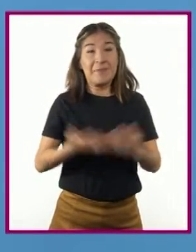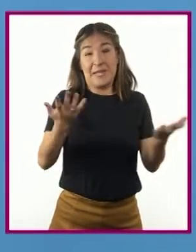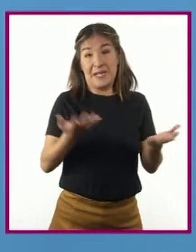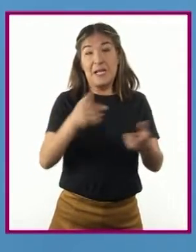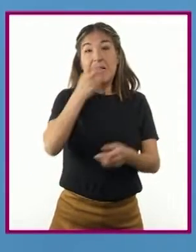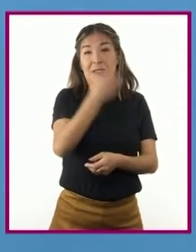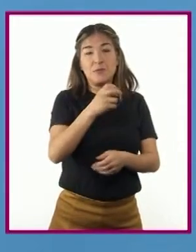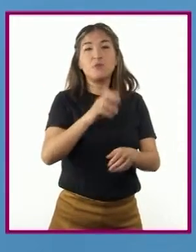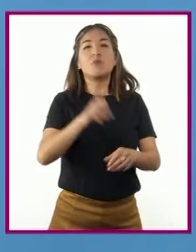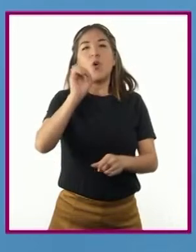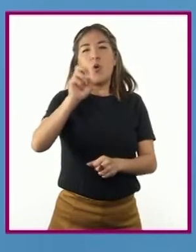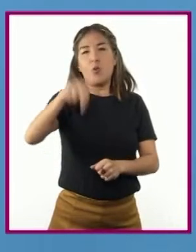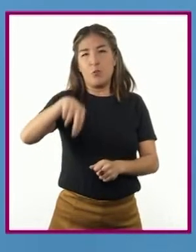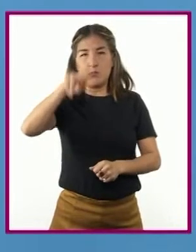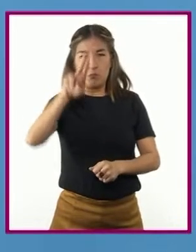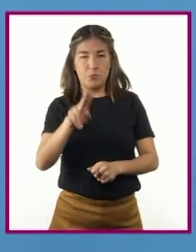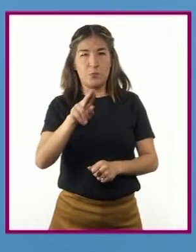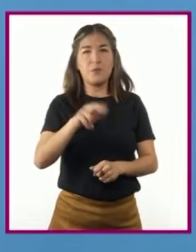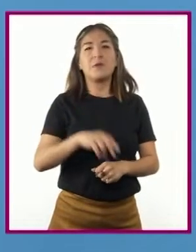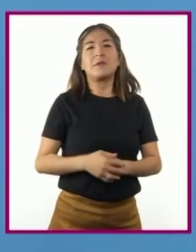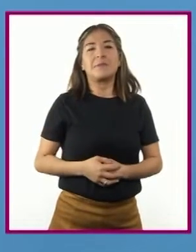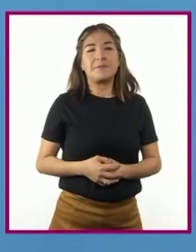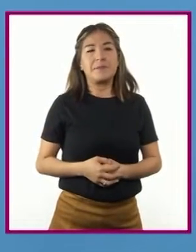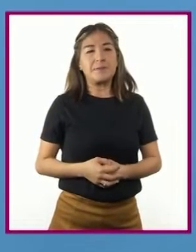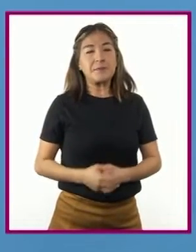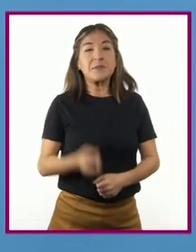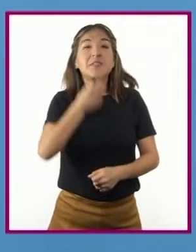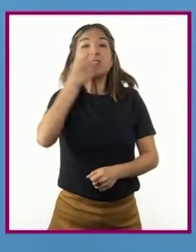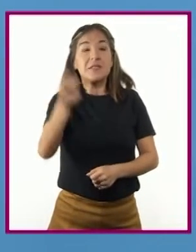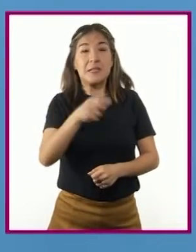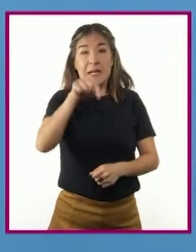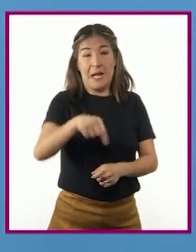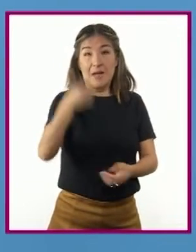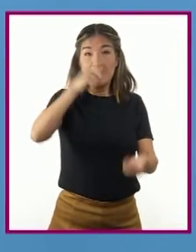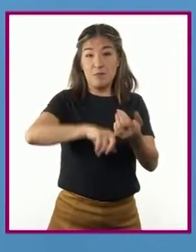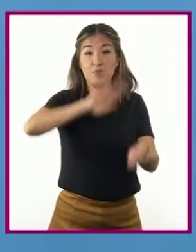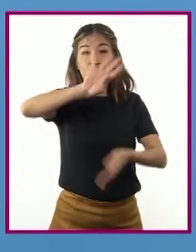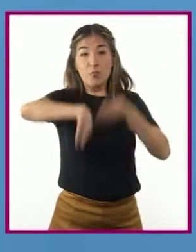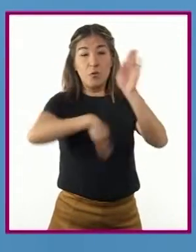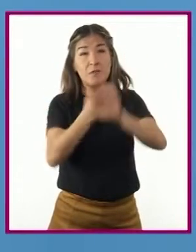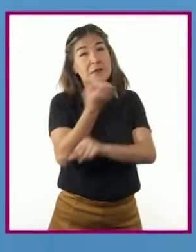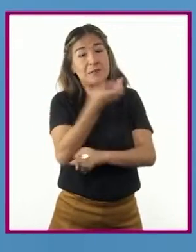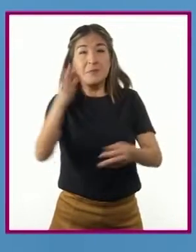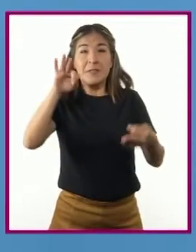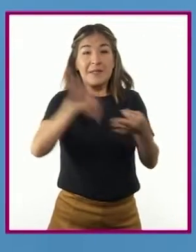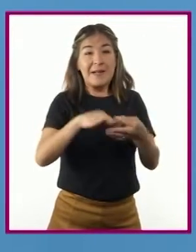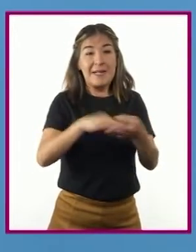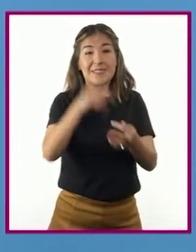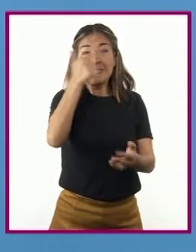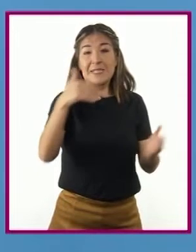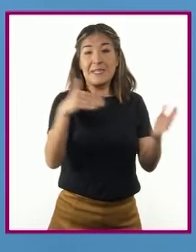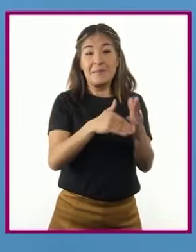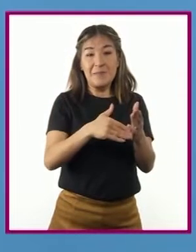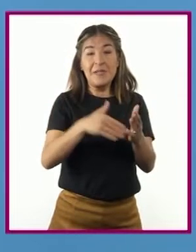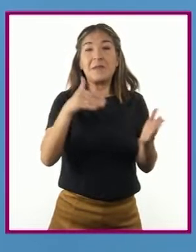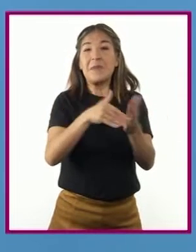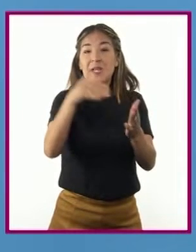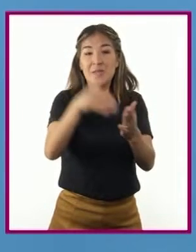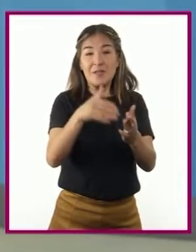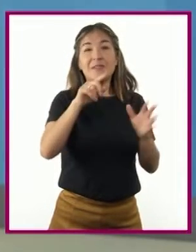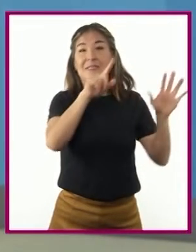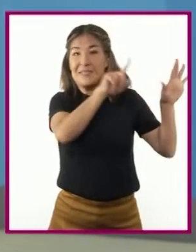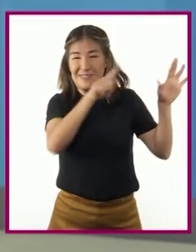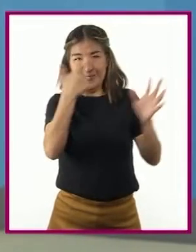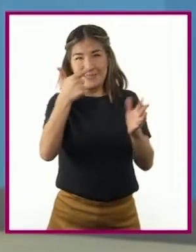la Organización de las Naciones Unidas, ONU, en el mundo somos aproximadamente 7.700 millones de